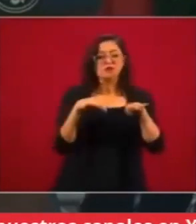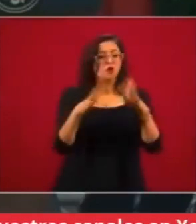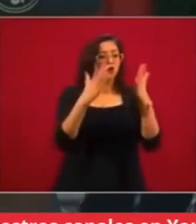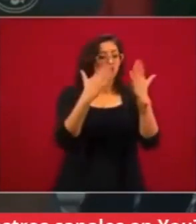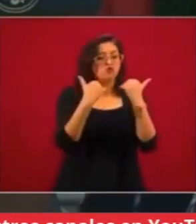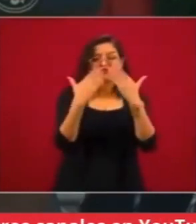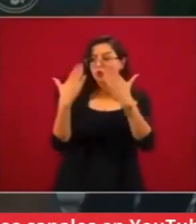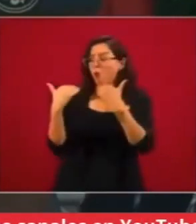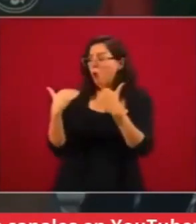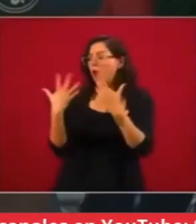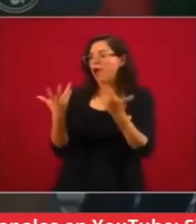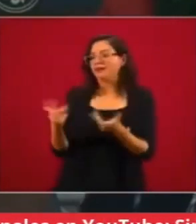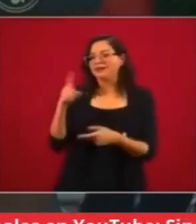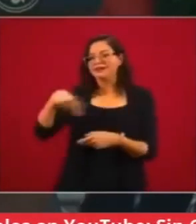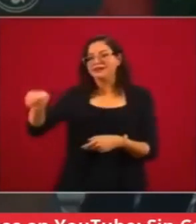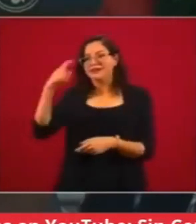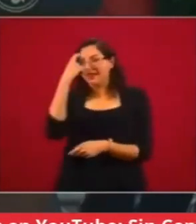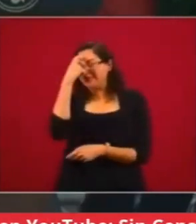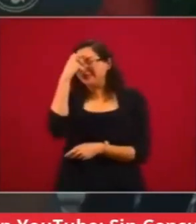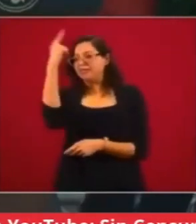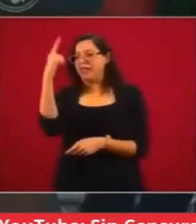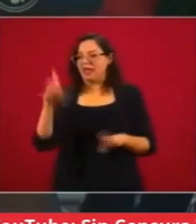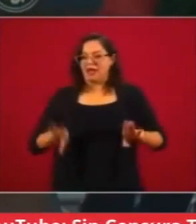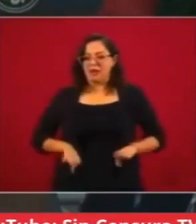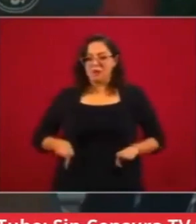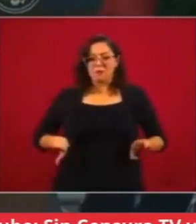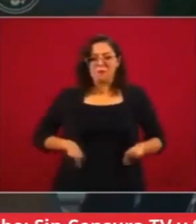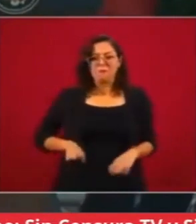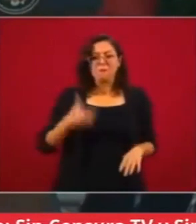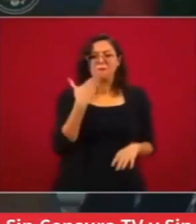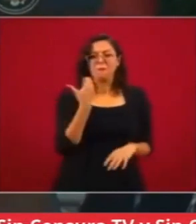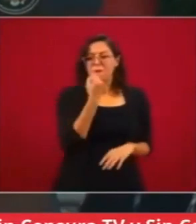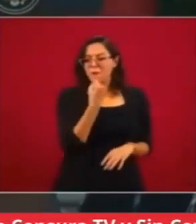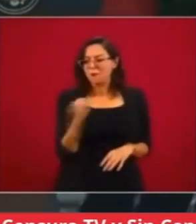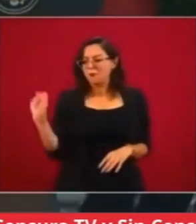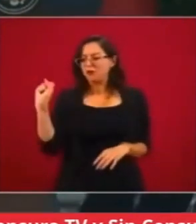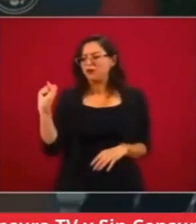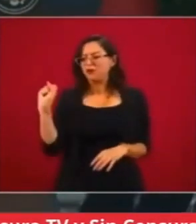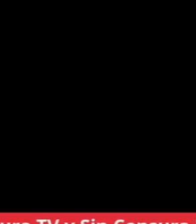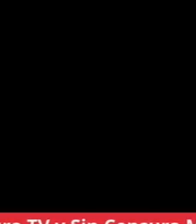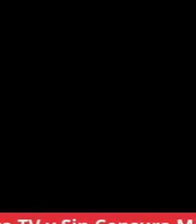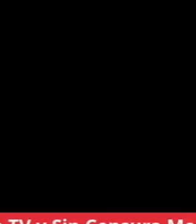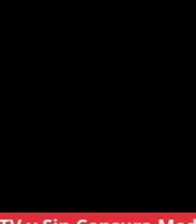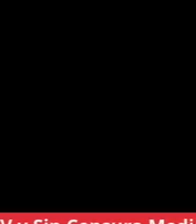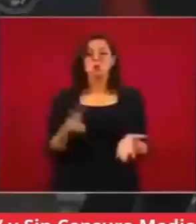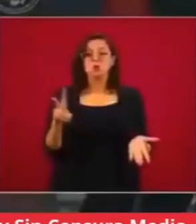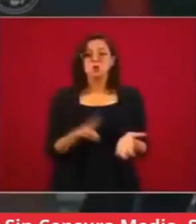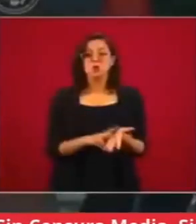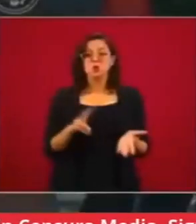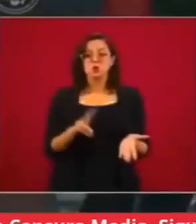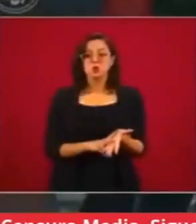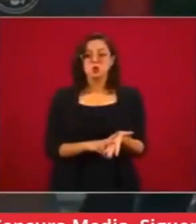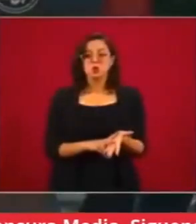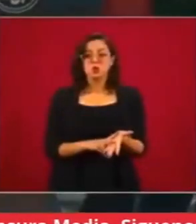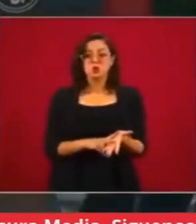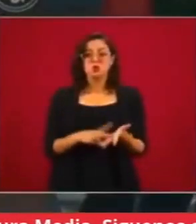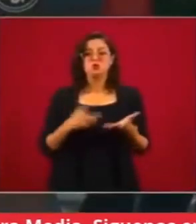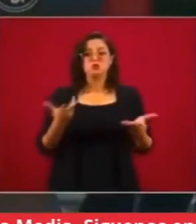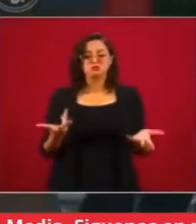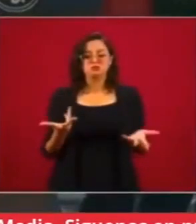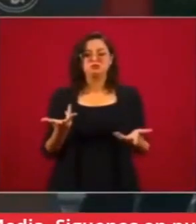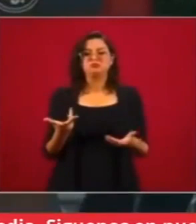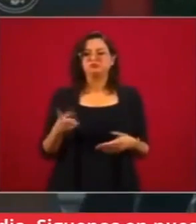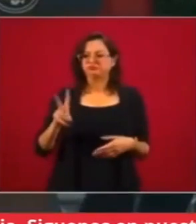de cooperar, de coordinar con México que al revés. Porque la